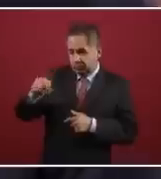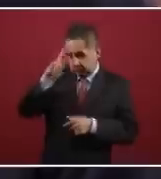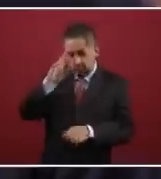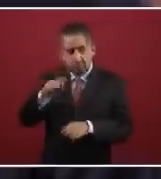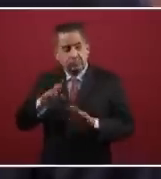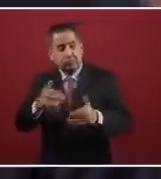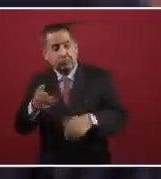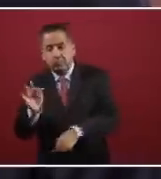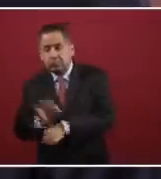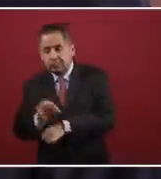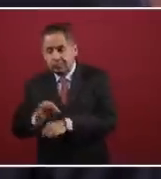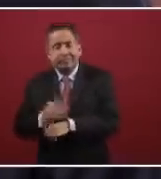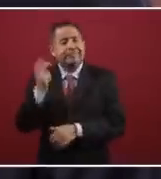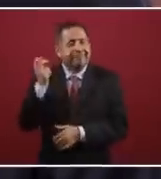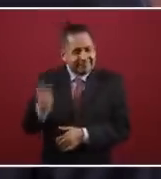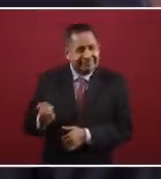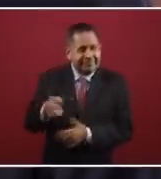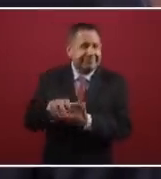pueblo.